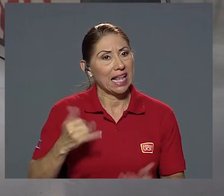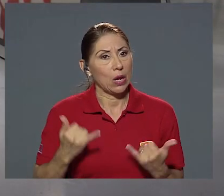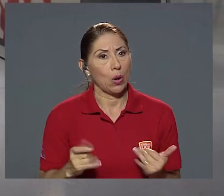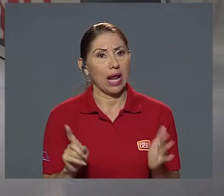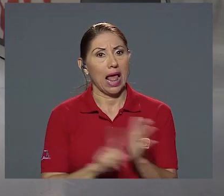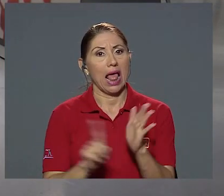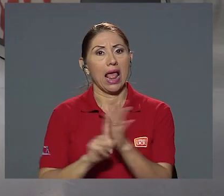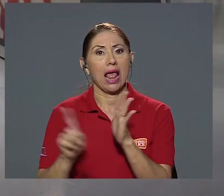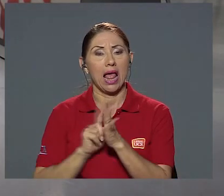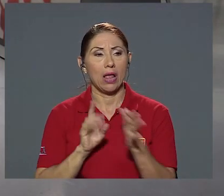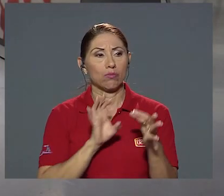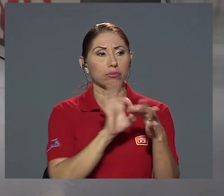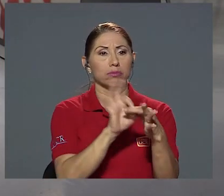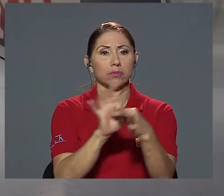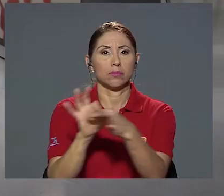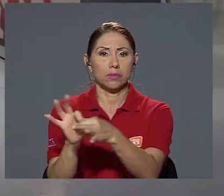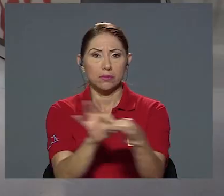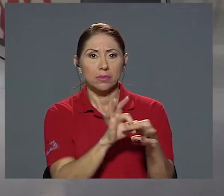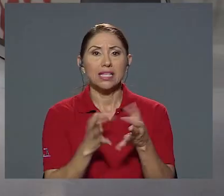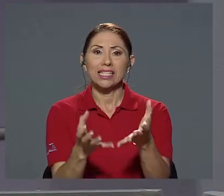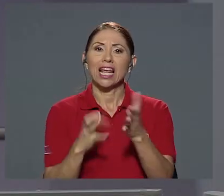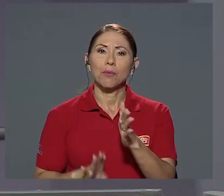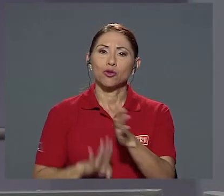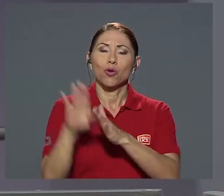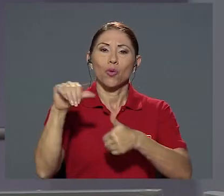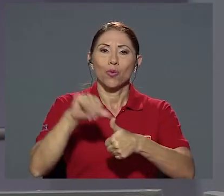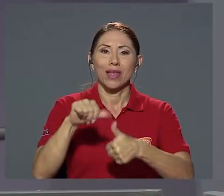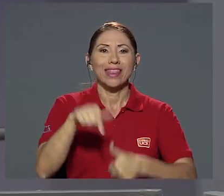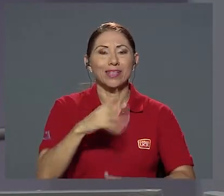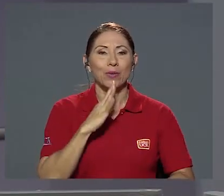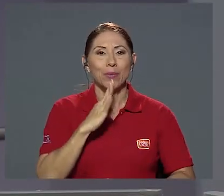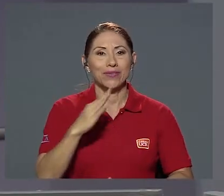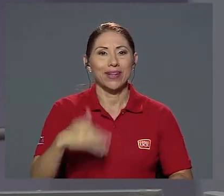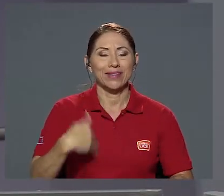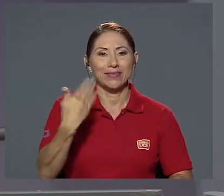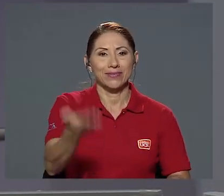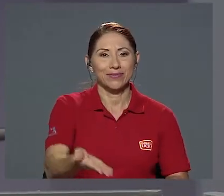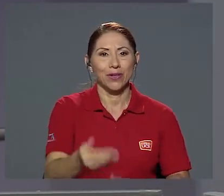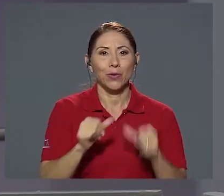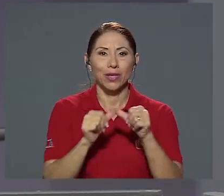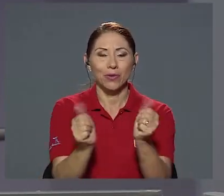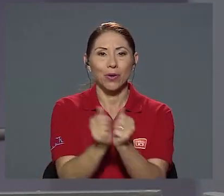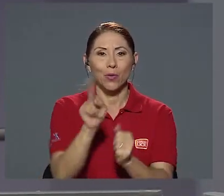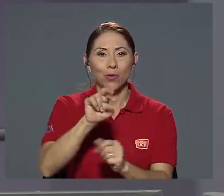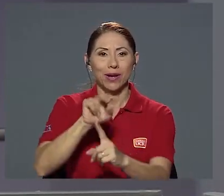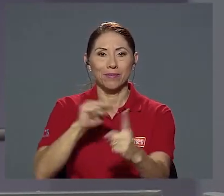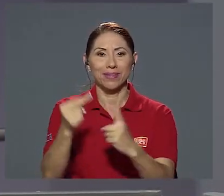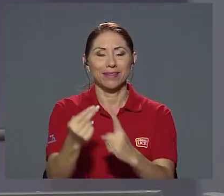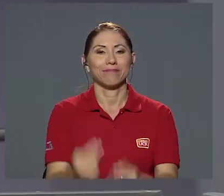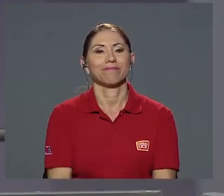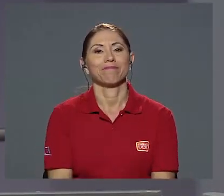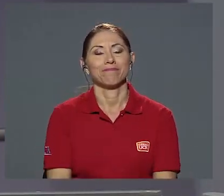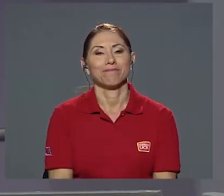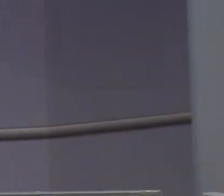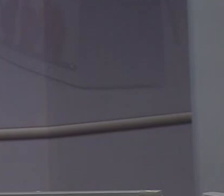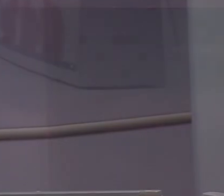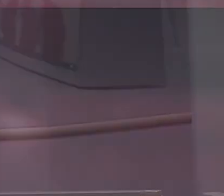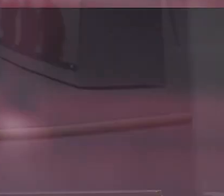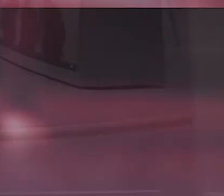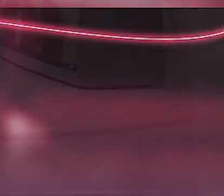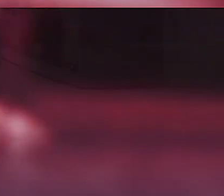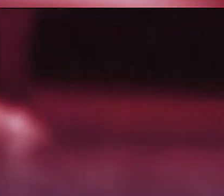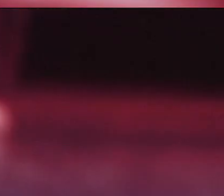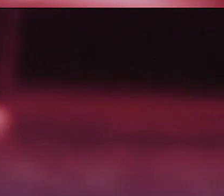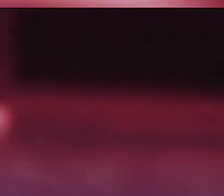estos tiempos si queremos realmente sacar adelante a la región centroamericana. De eso vamos a hablar en el siguiente bloque. Quédese con una mirada que ya volvemos.